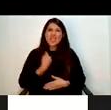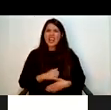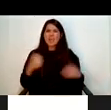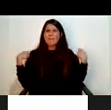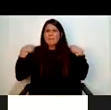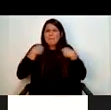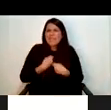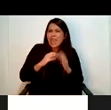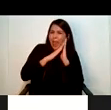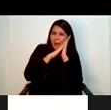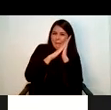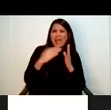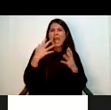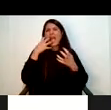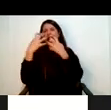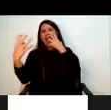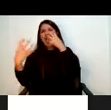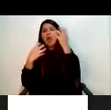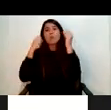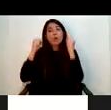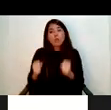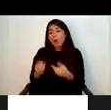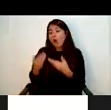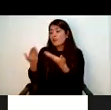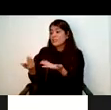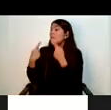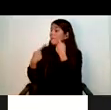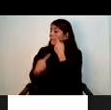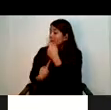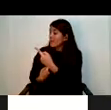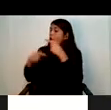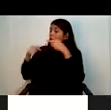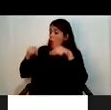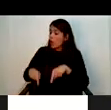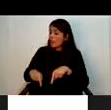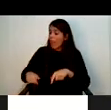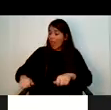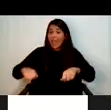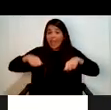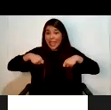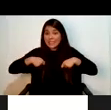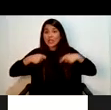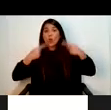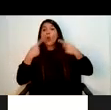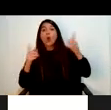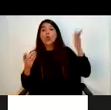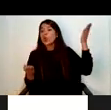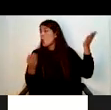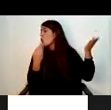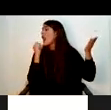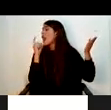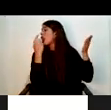grito, y le podemos ofrecer, mira, hoy día te puedes poner este pijama o este otro, ¿cuál quieres?